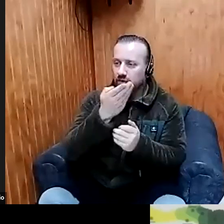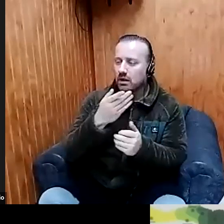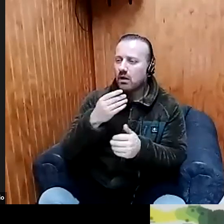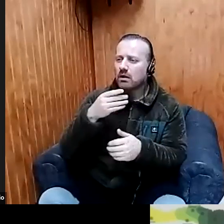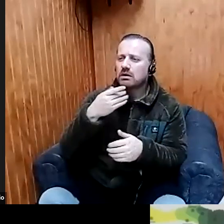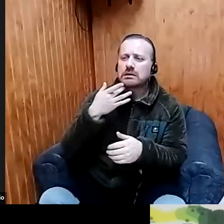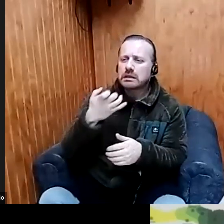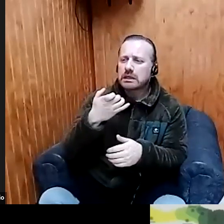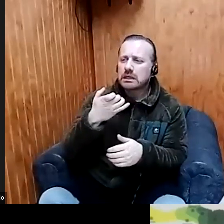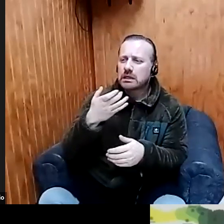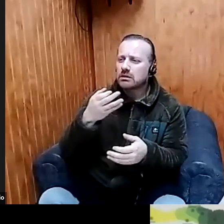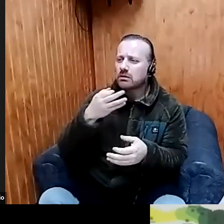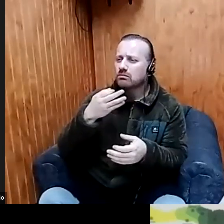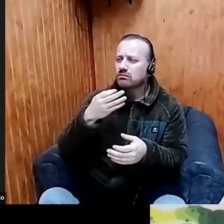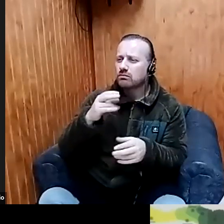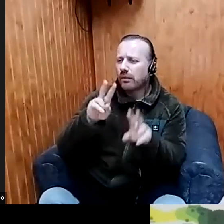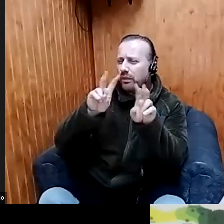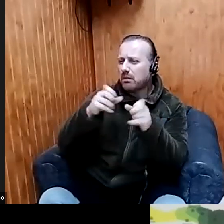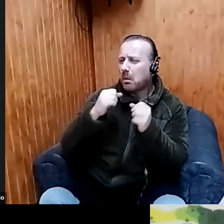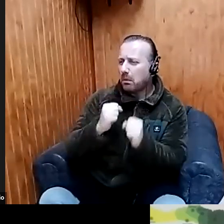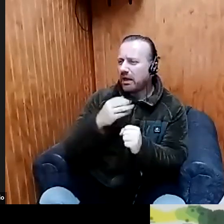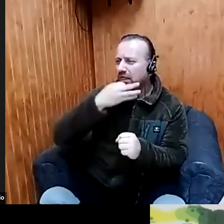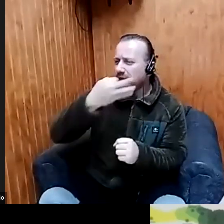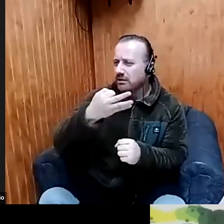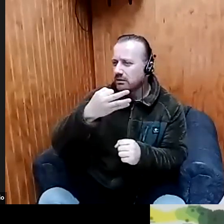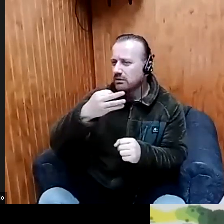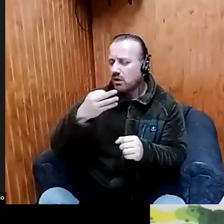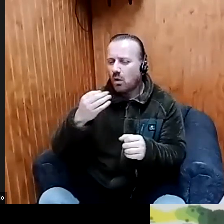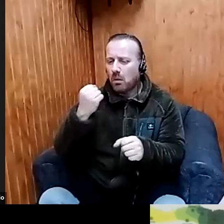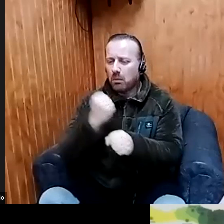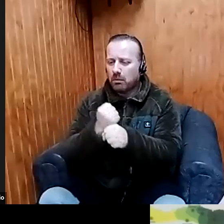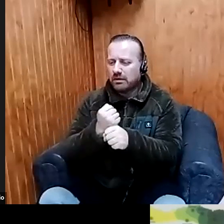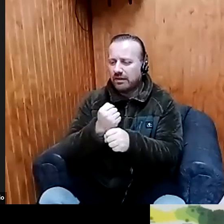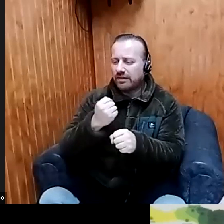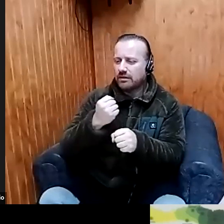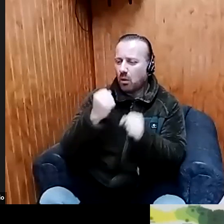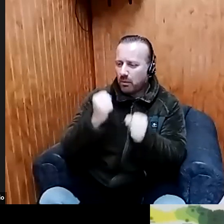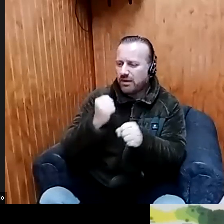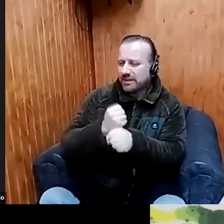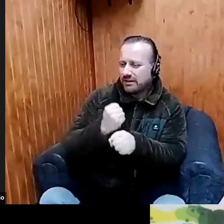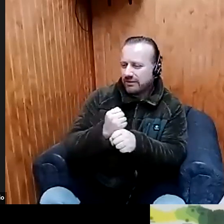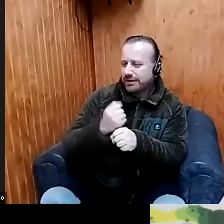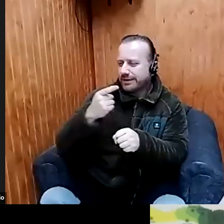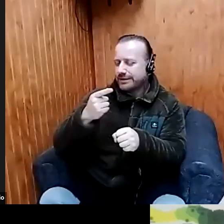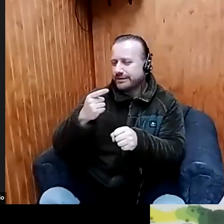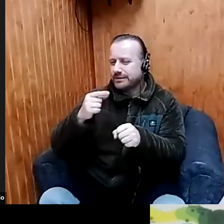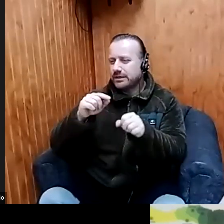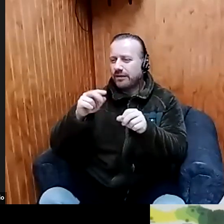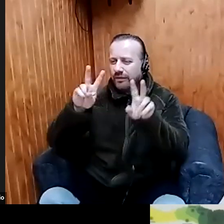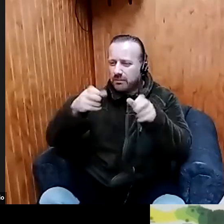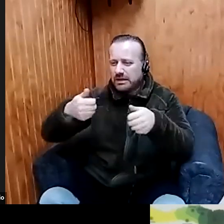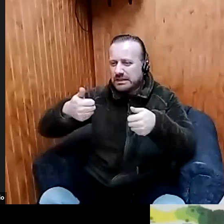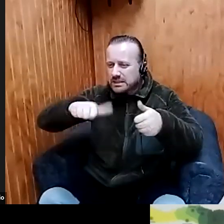entregarnos en base a su experiencia en la implementación de la indagación científica en el aula? En las condiciones actuales de